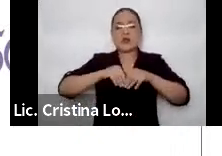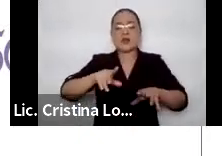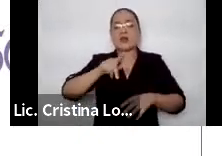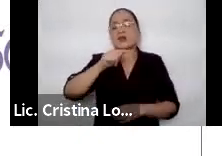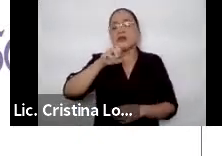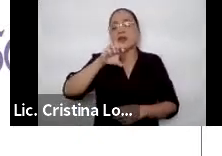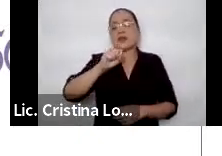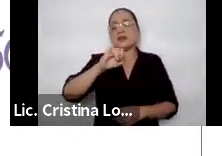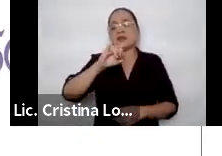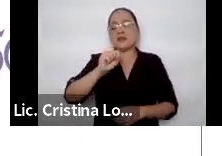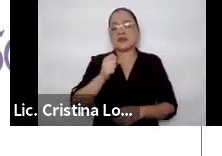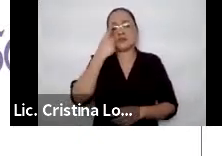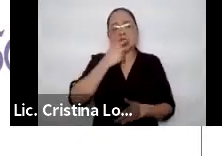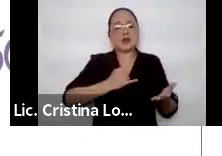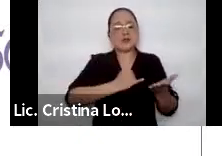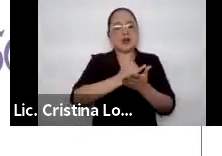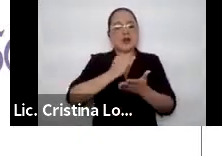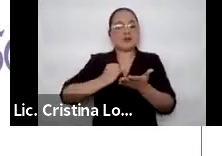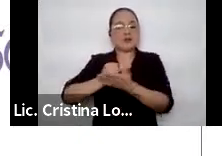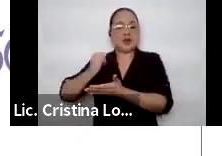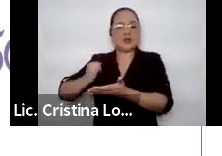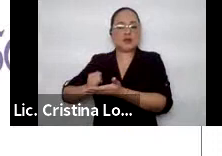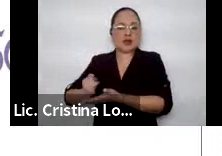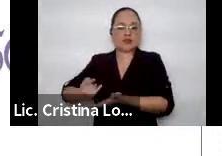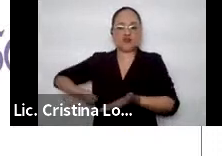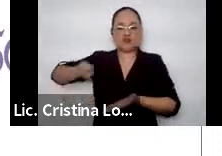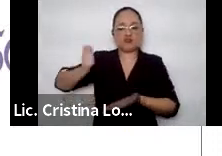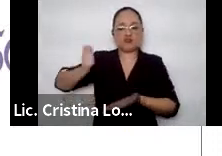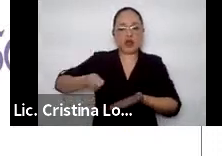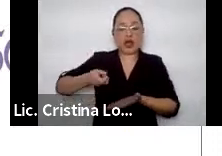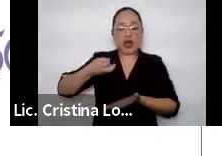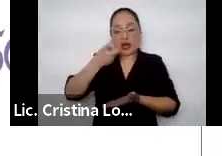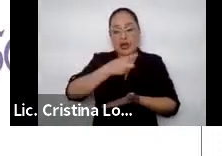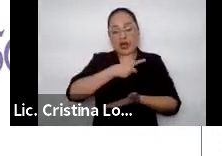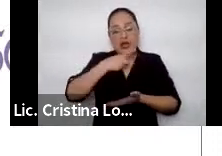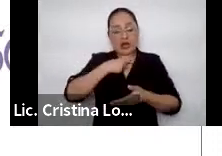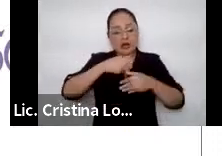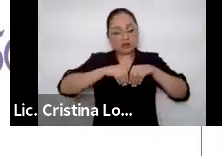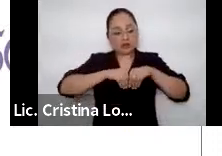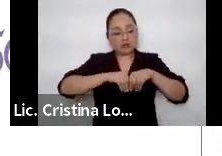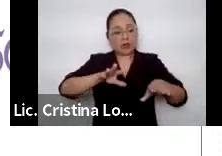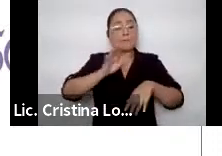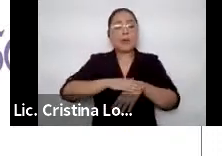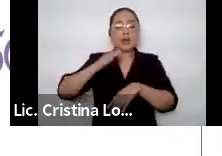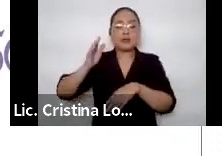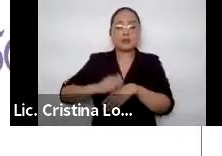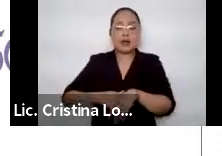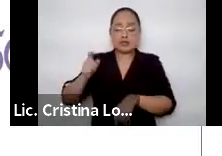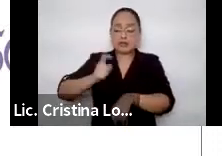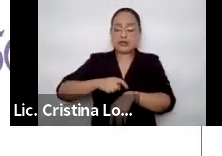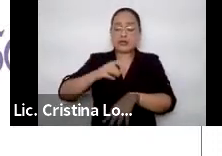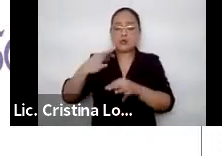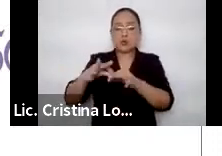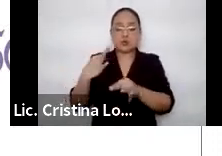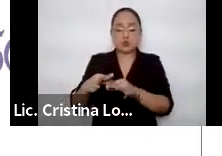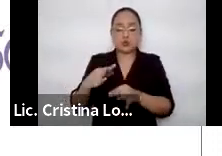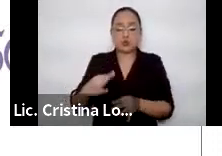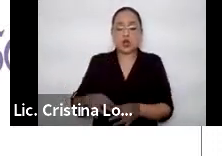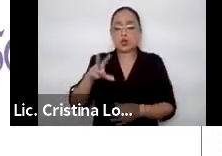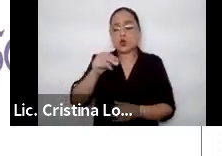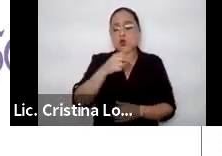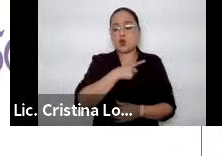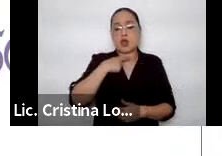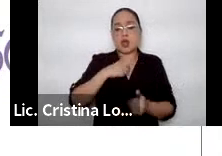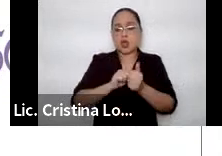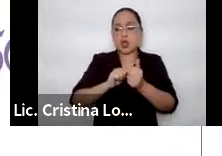de jurisprudencia para que éstas se difundieran de manera oportuna sin